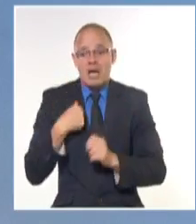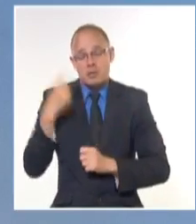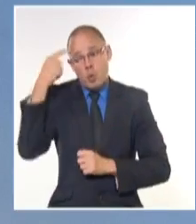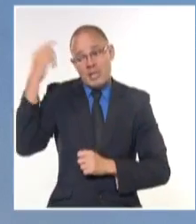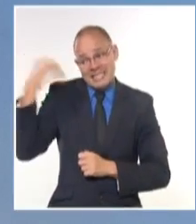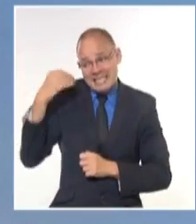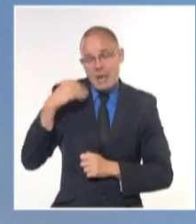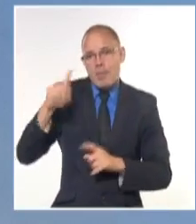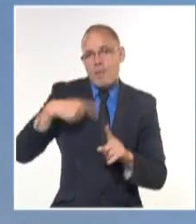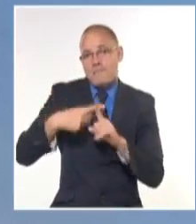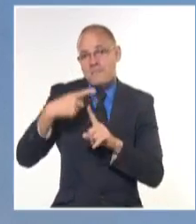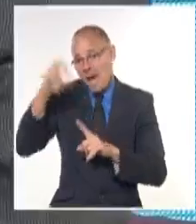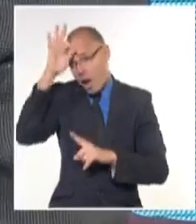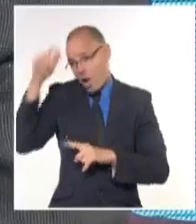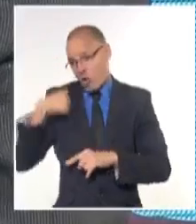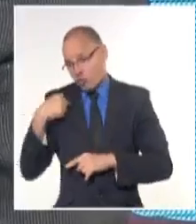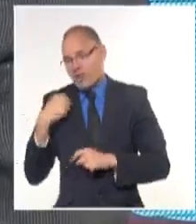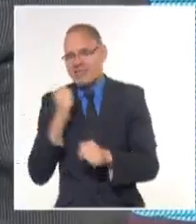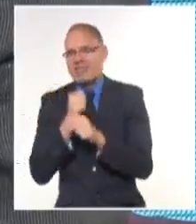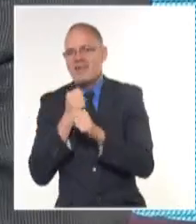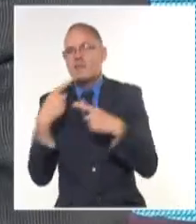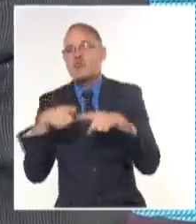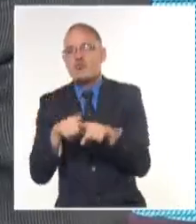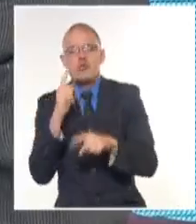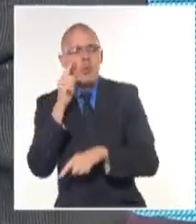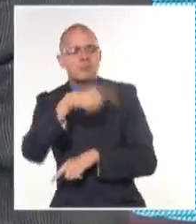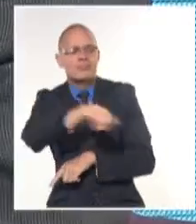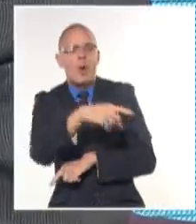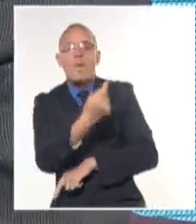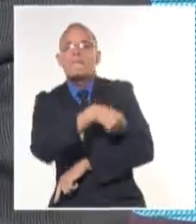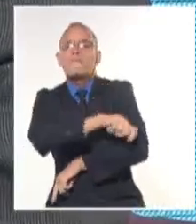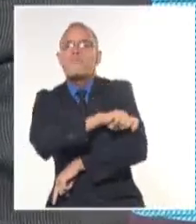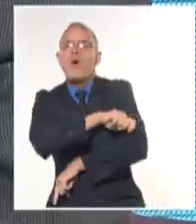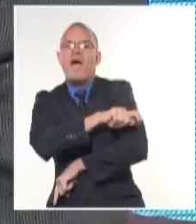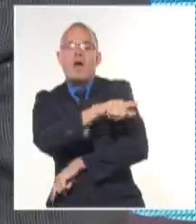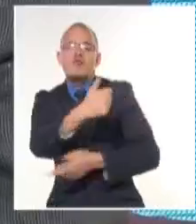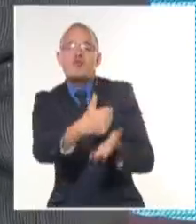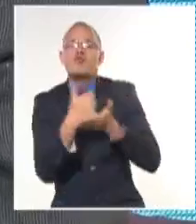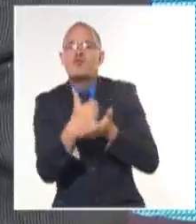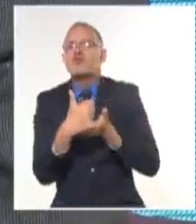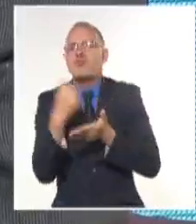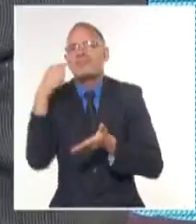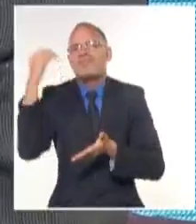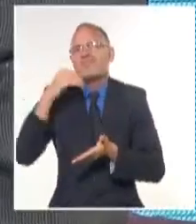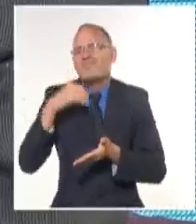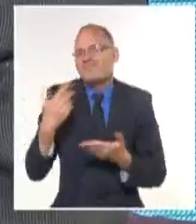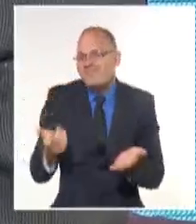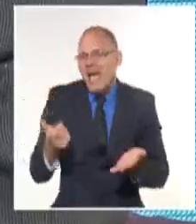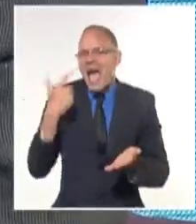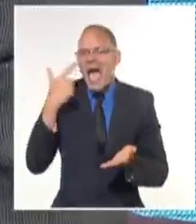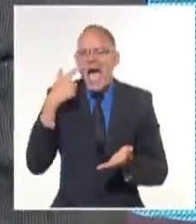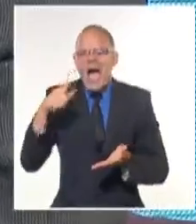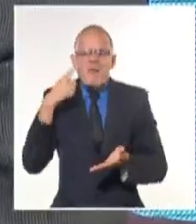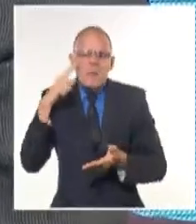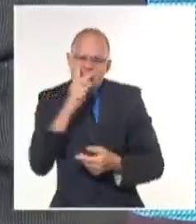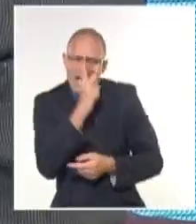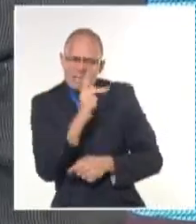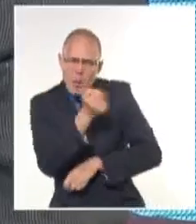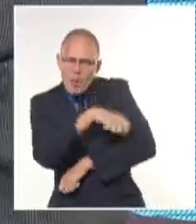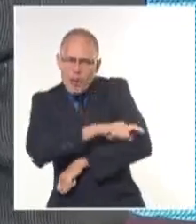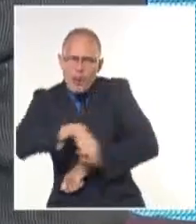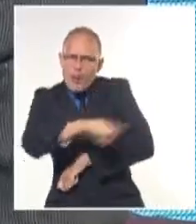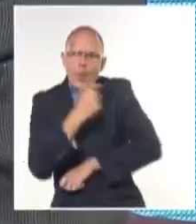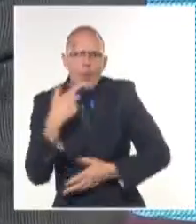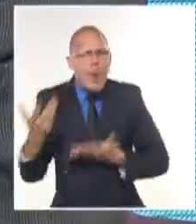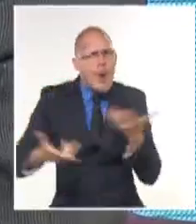de auditorías propiamente para ver cómo la unidad presupuestada está interactuando con la población, con la comunidad, para